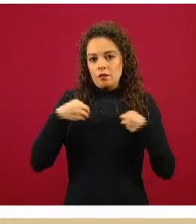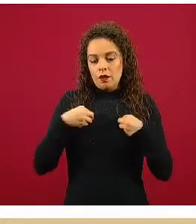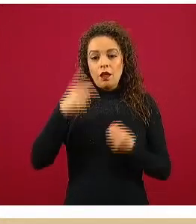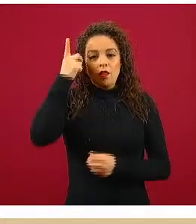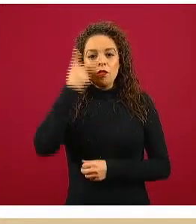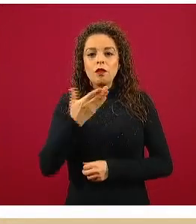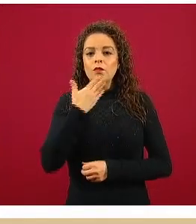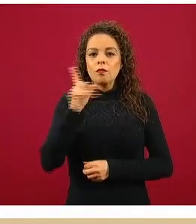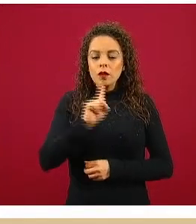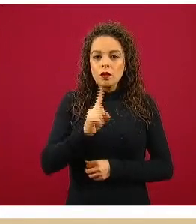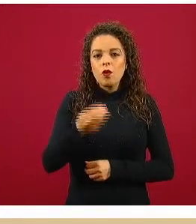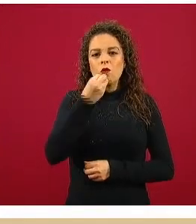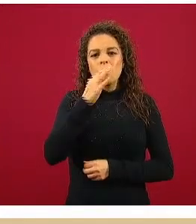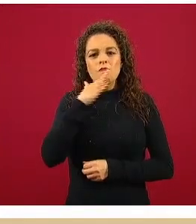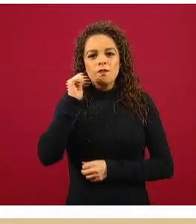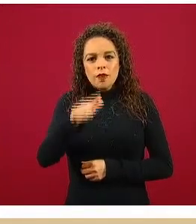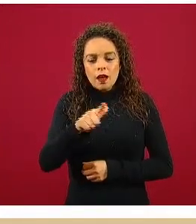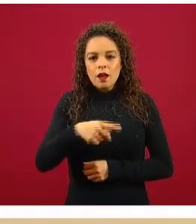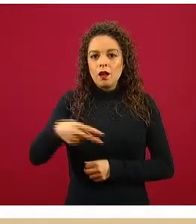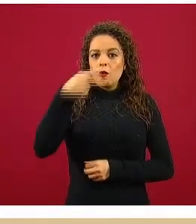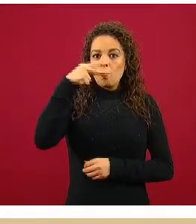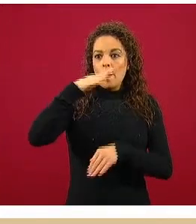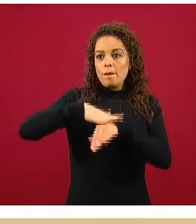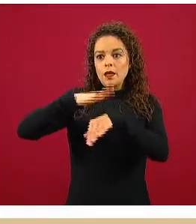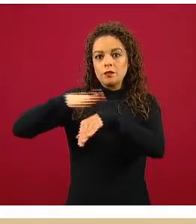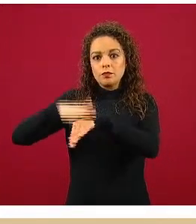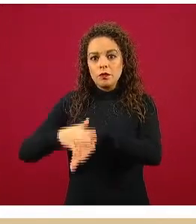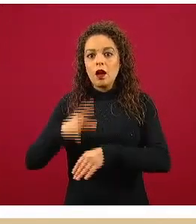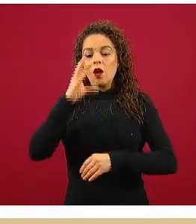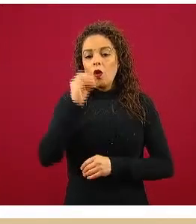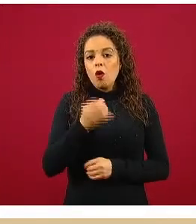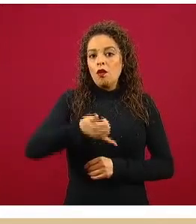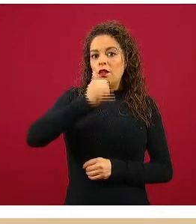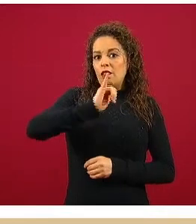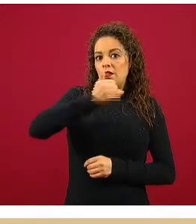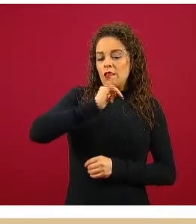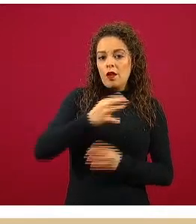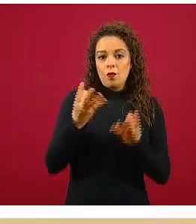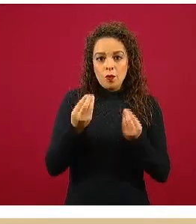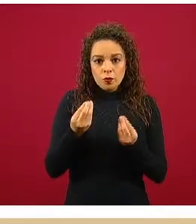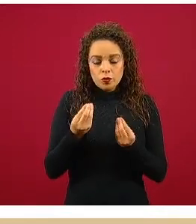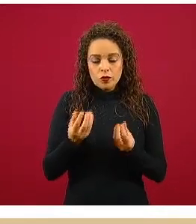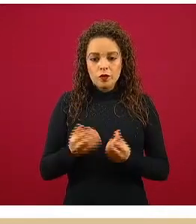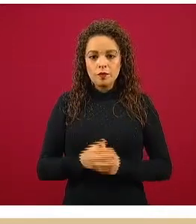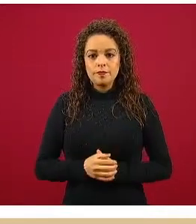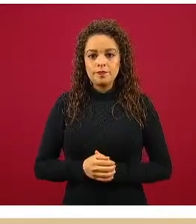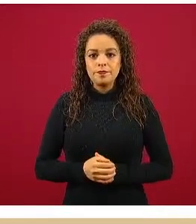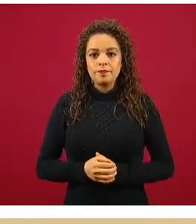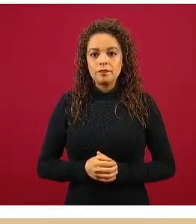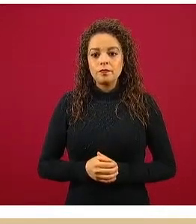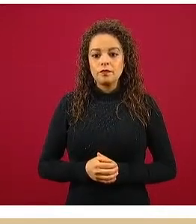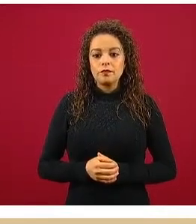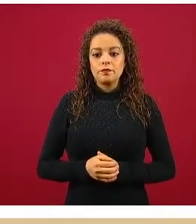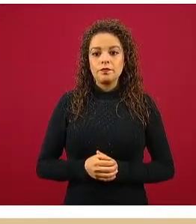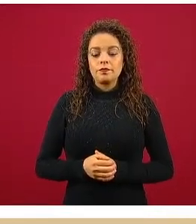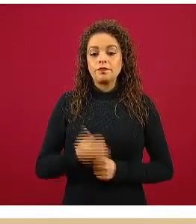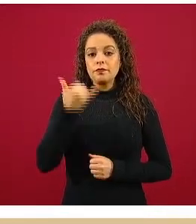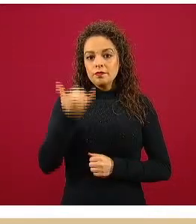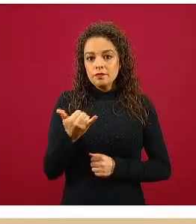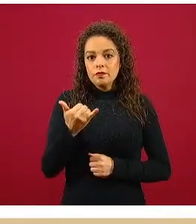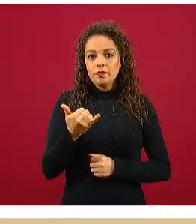abuso de tabaco, alcohol o de otras sustancias, además de irritabilidad con las personas que viven en